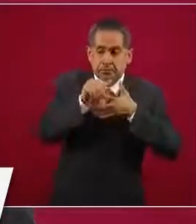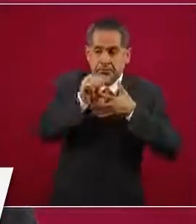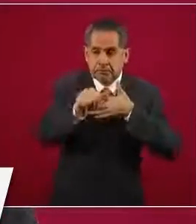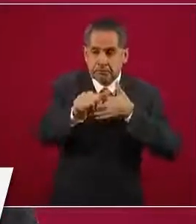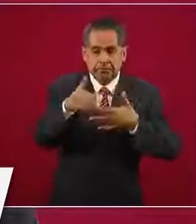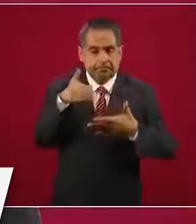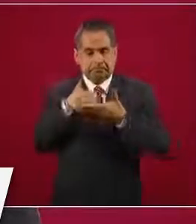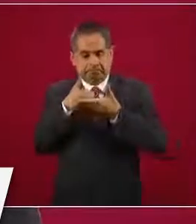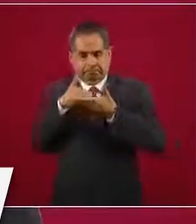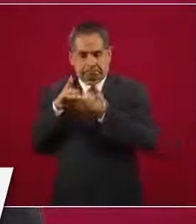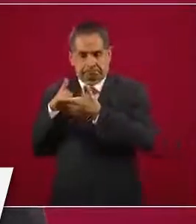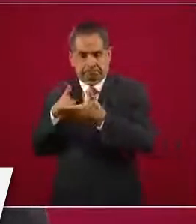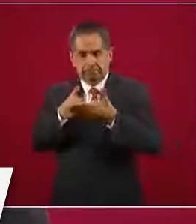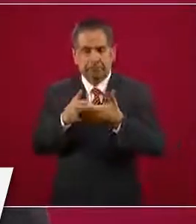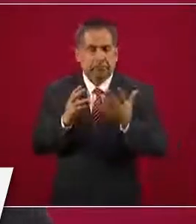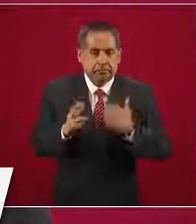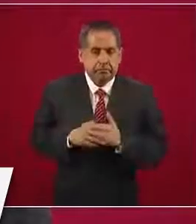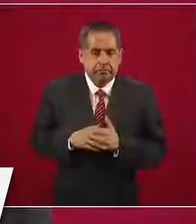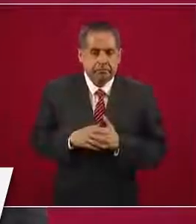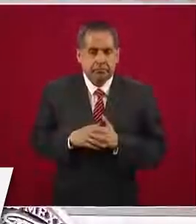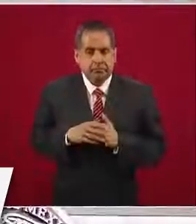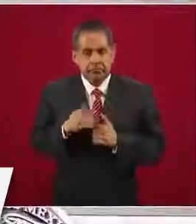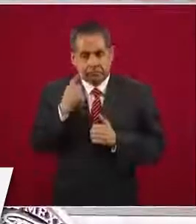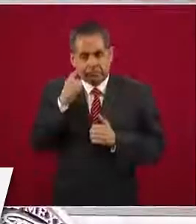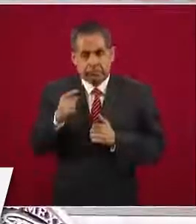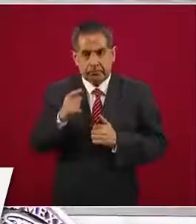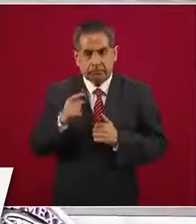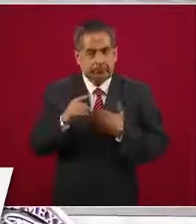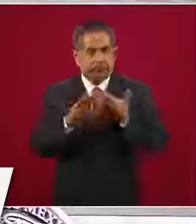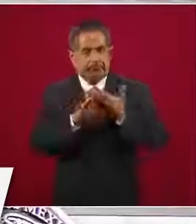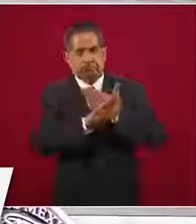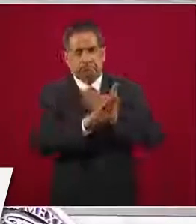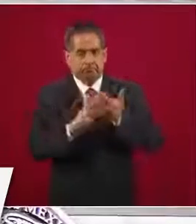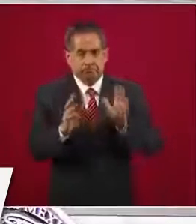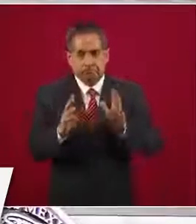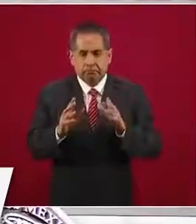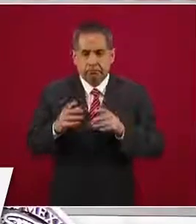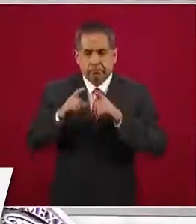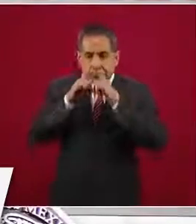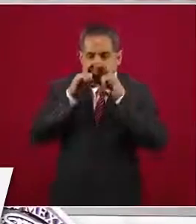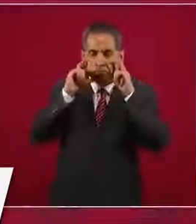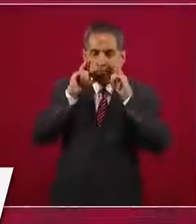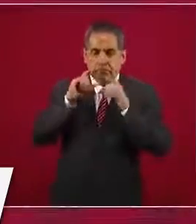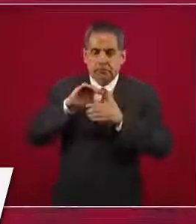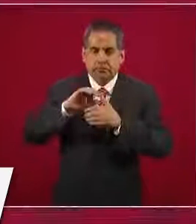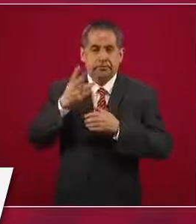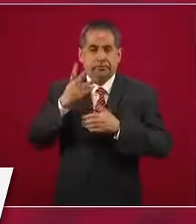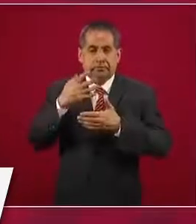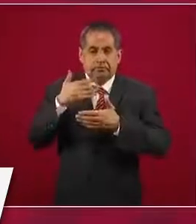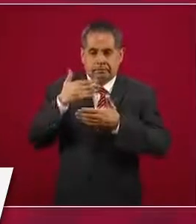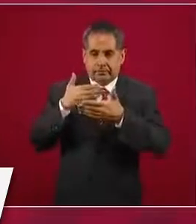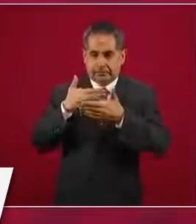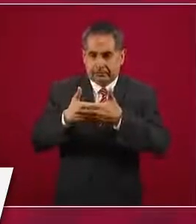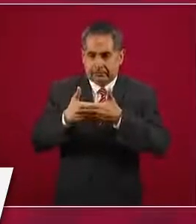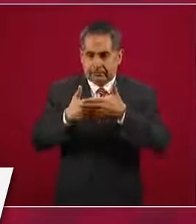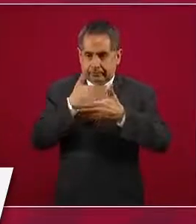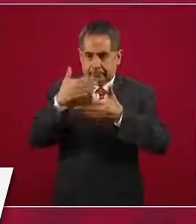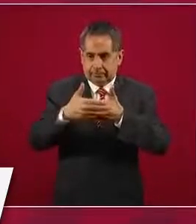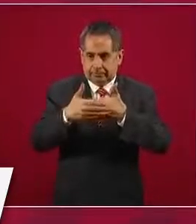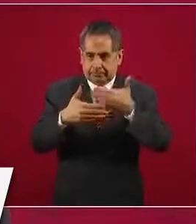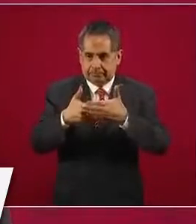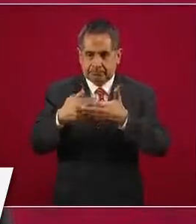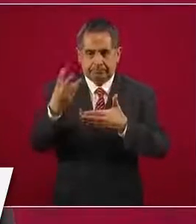pero ya dijimos de menor utilidades como protección a menos que sea un cubrebocas tricapa o superior en su